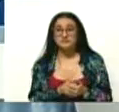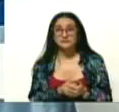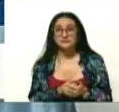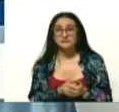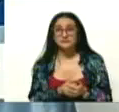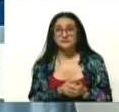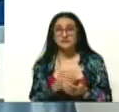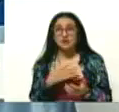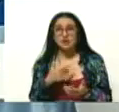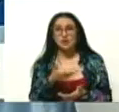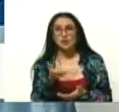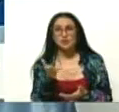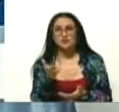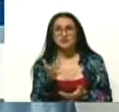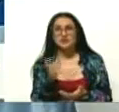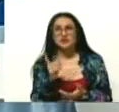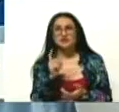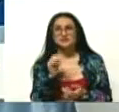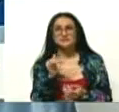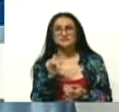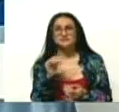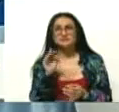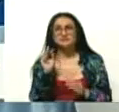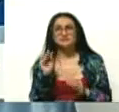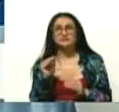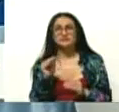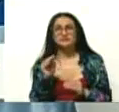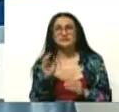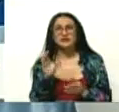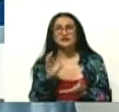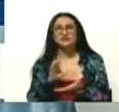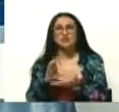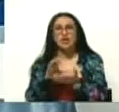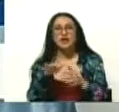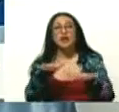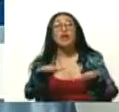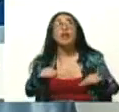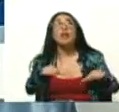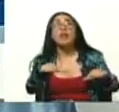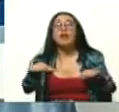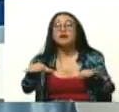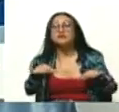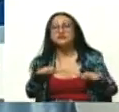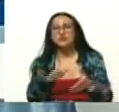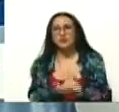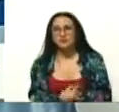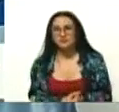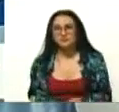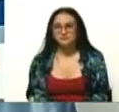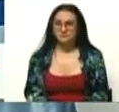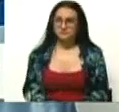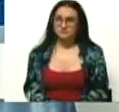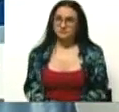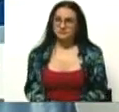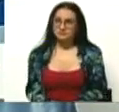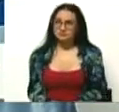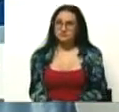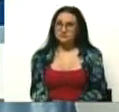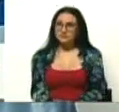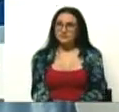quisieran ellos entonces que se replicaran las llamadas ciudades zombies, Ya ustedes saben dónde